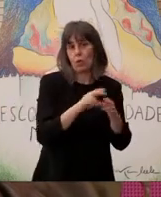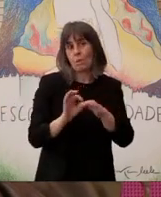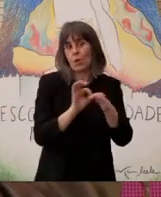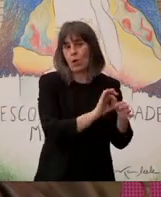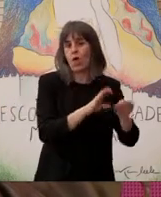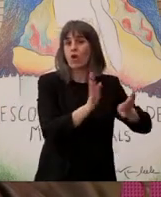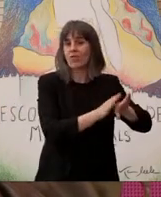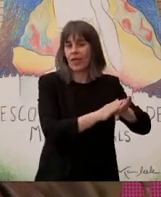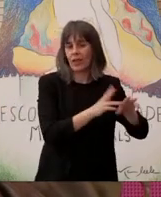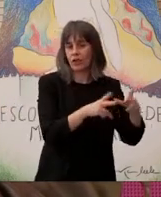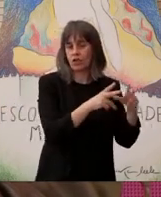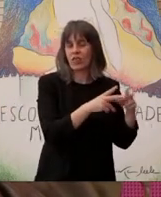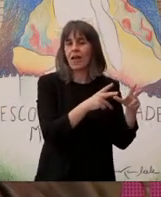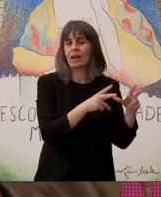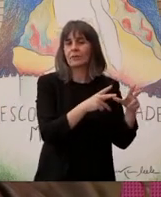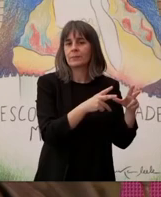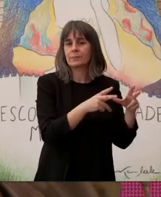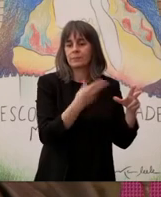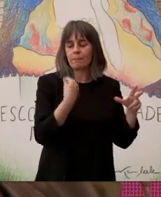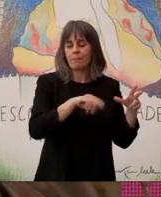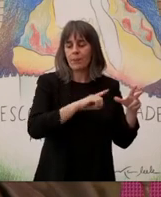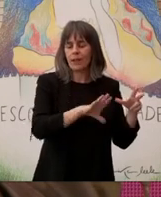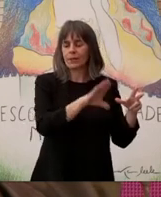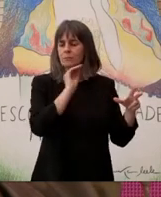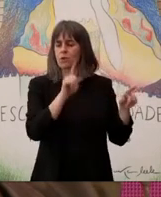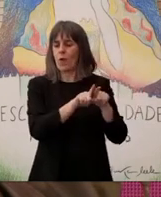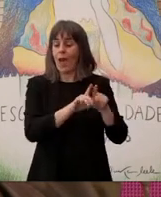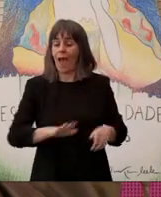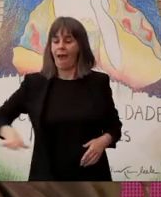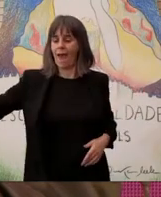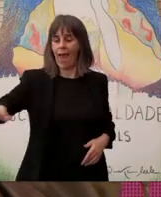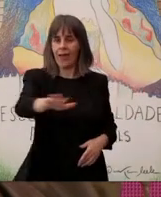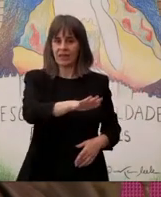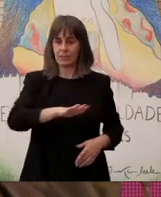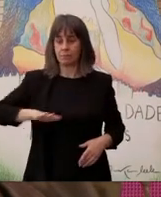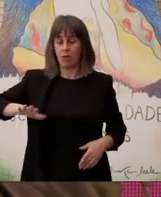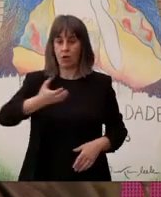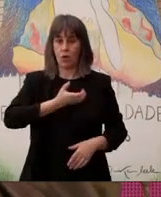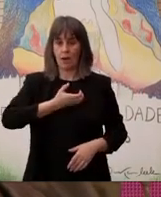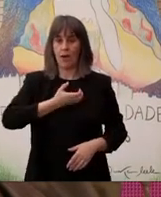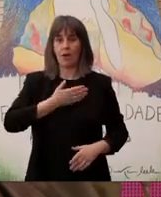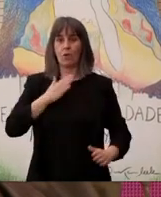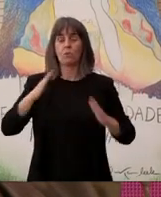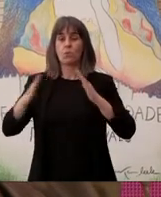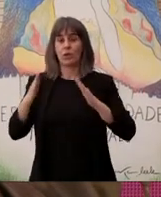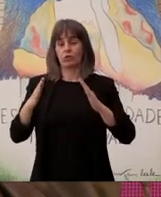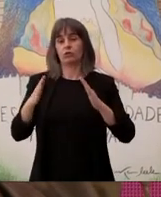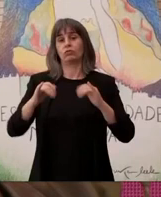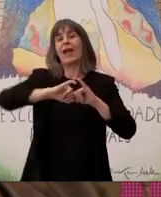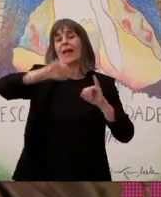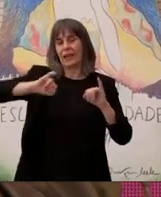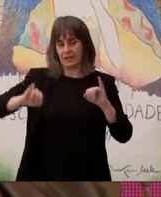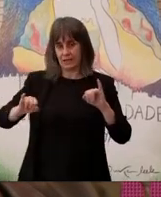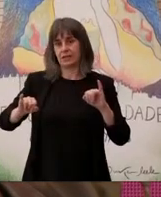entendimos que o local o espacio local y En aquel momento después de una crisis 2018 o movimiento 15m y